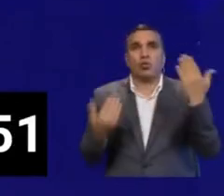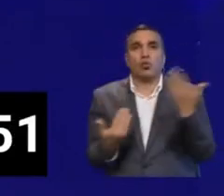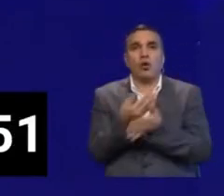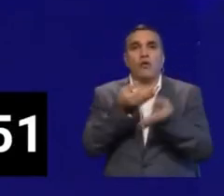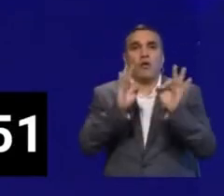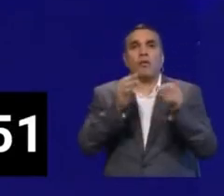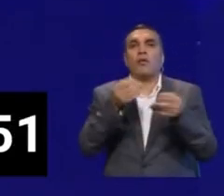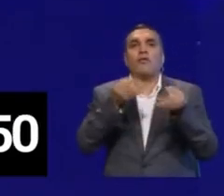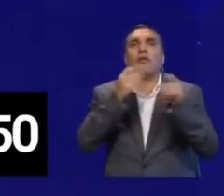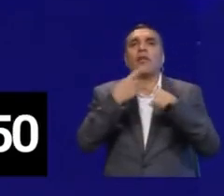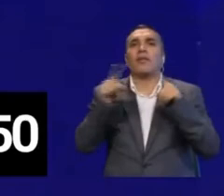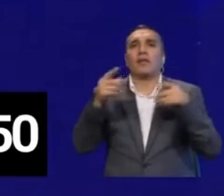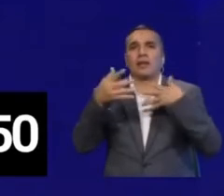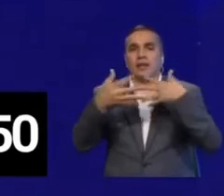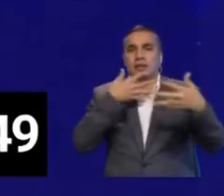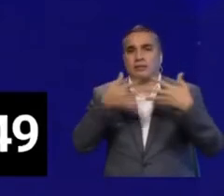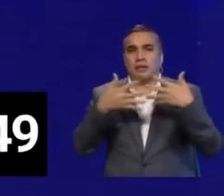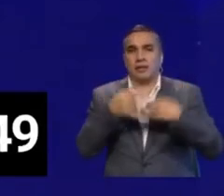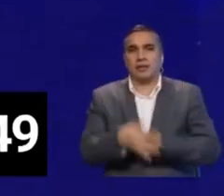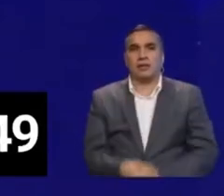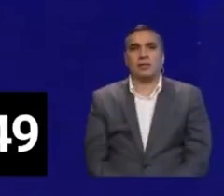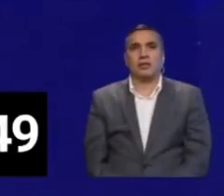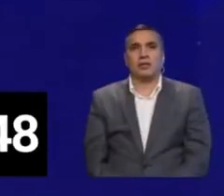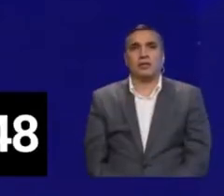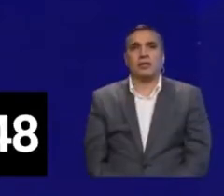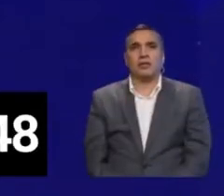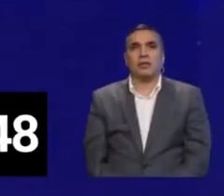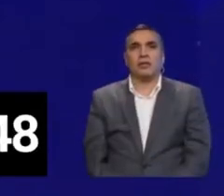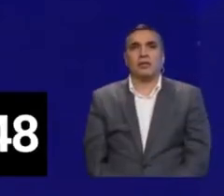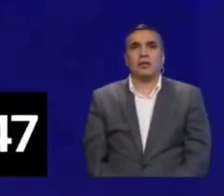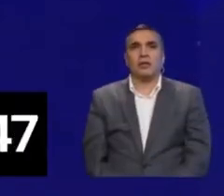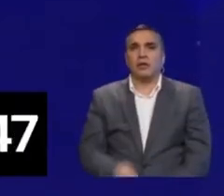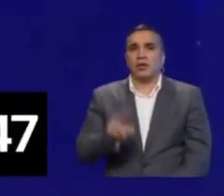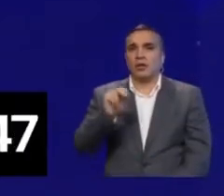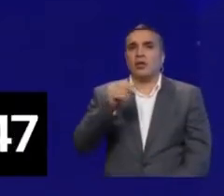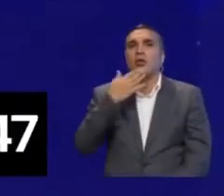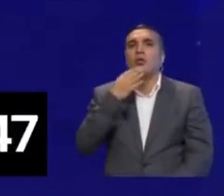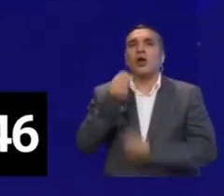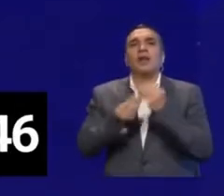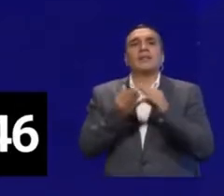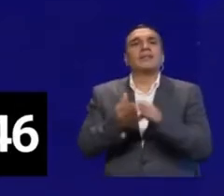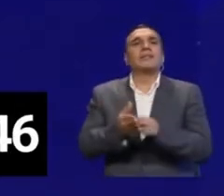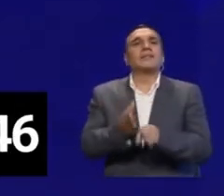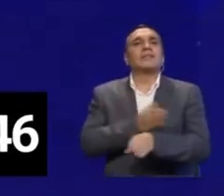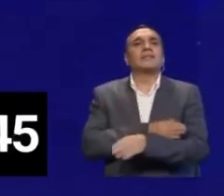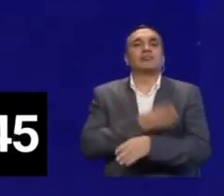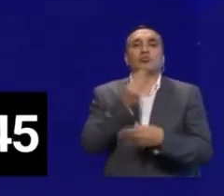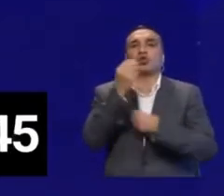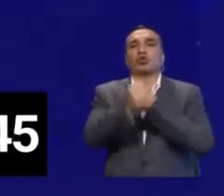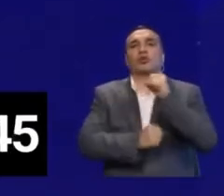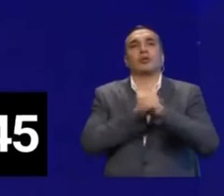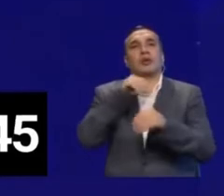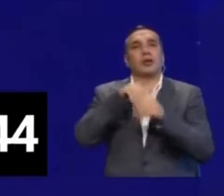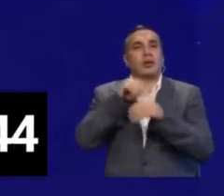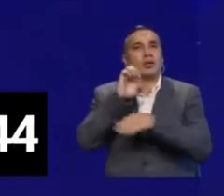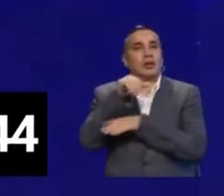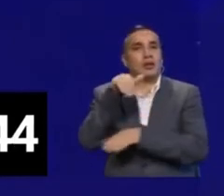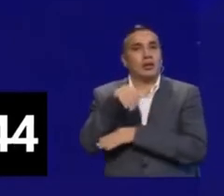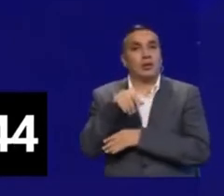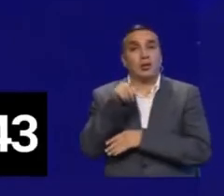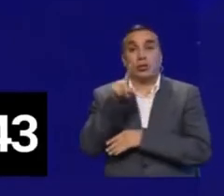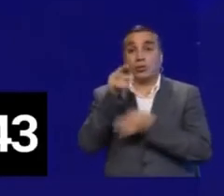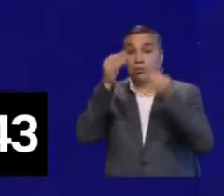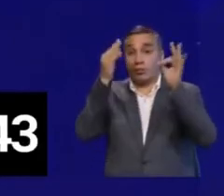manera diferente, transparente, no como lo han venido haciendo por décadas en Ecuador, que es un